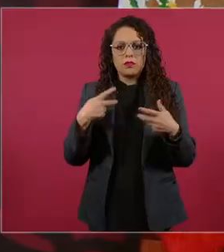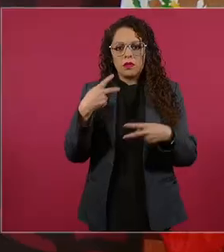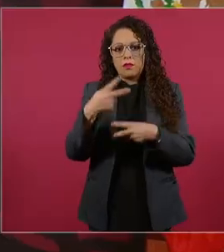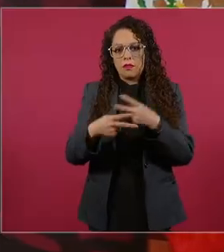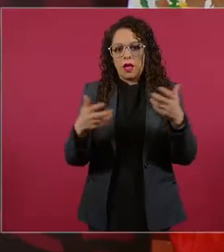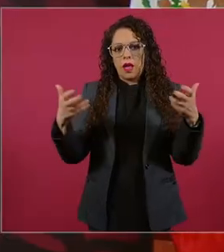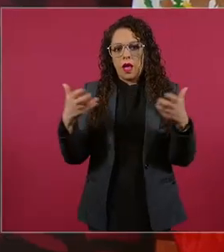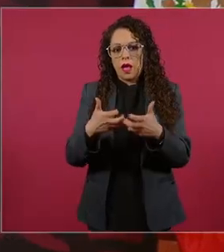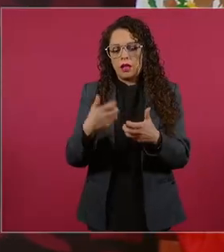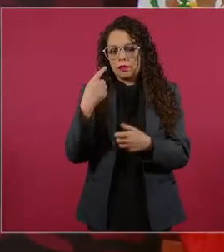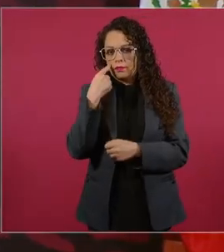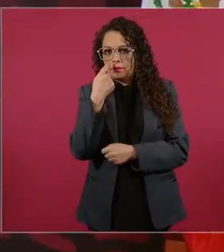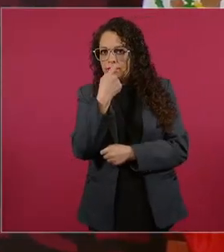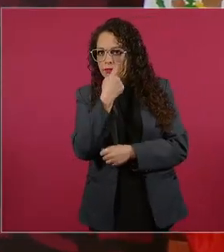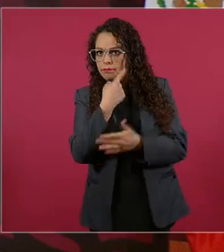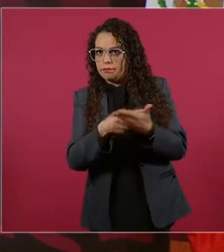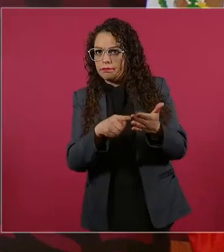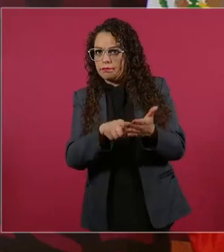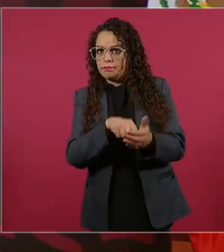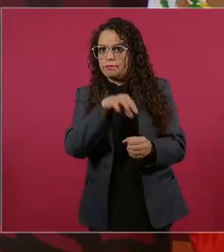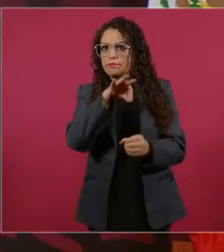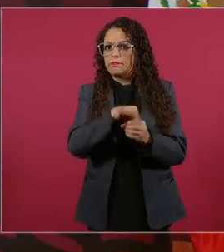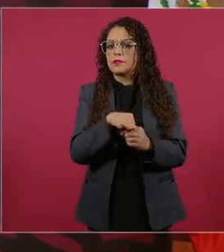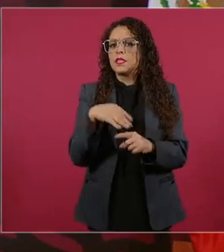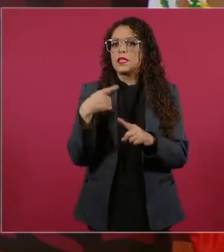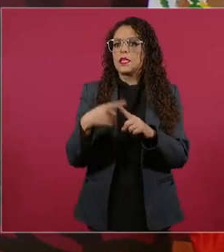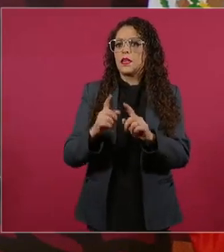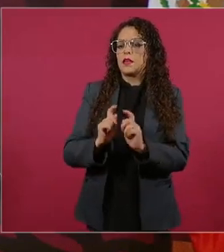decidan quién debe de gobernarlos.